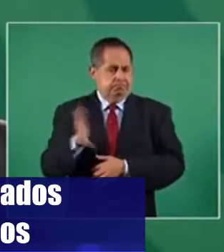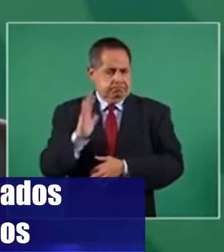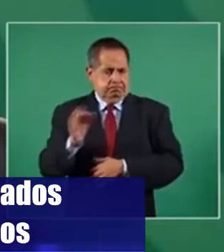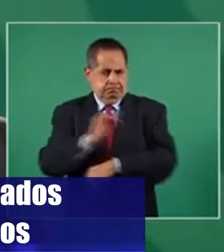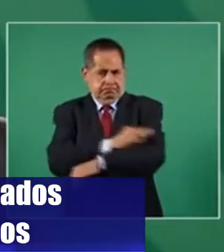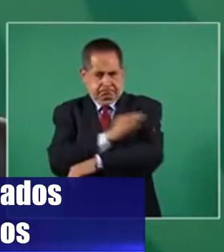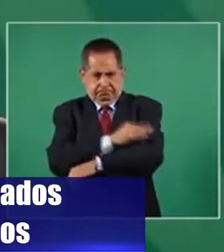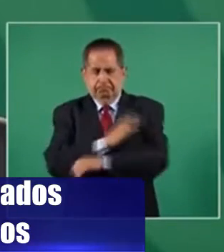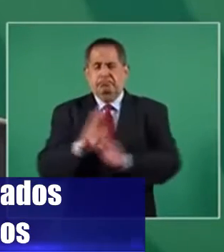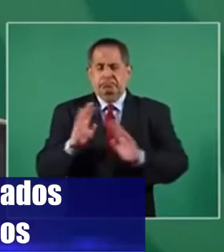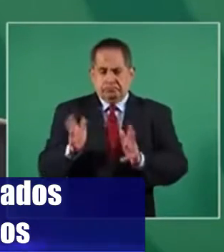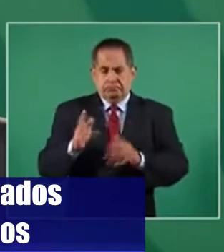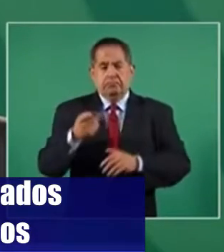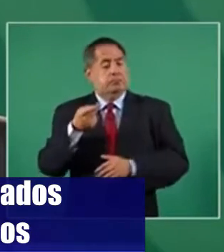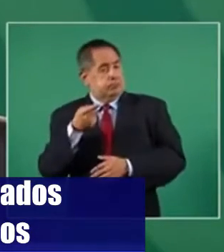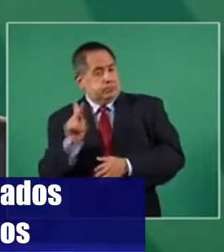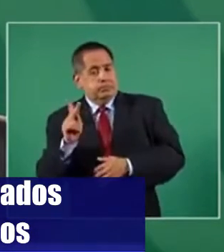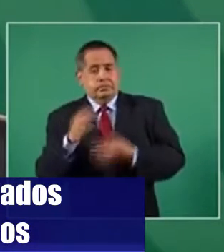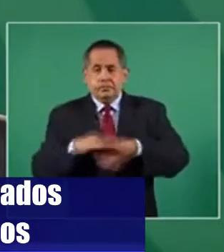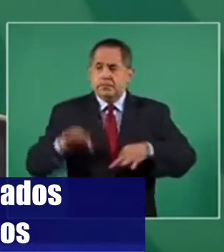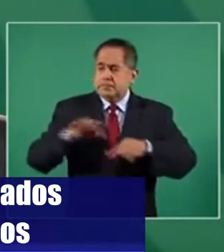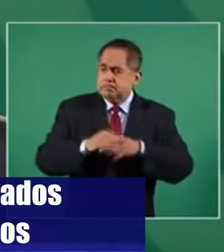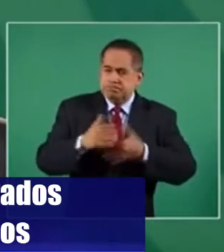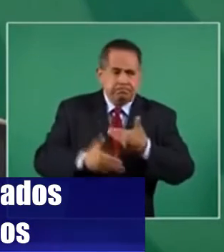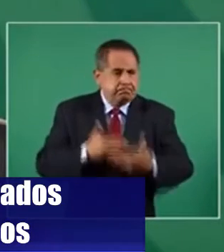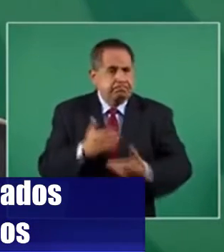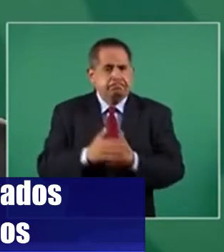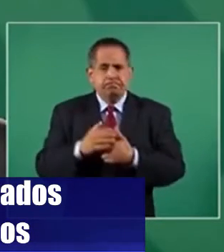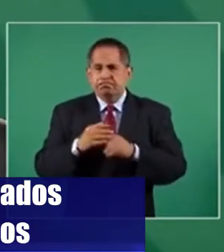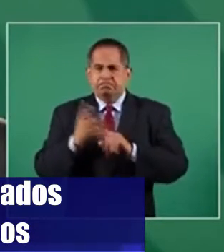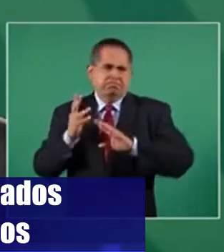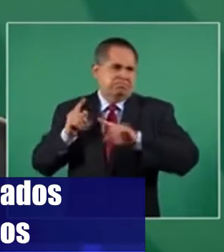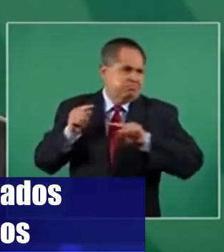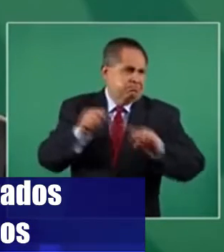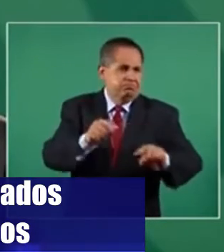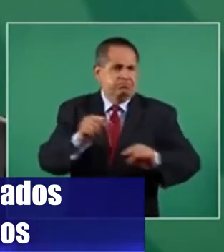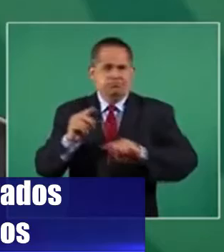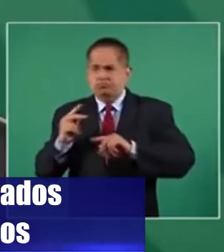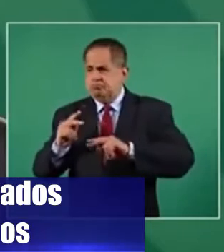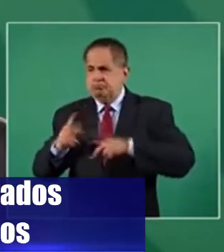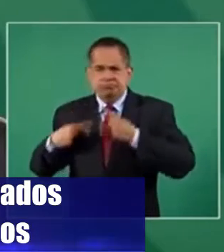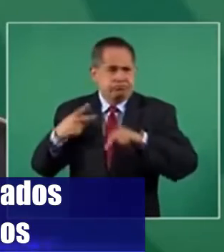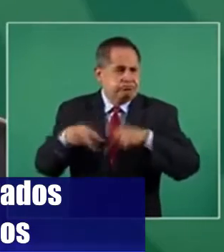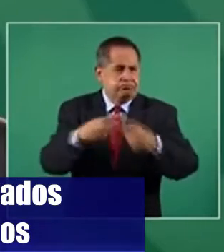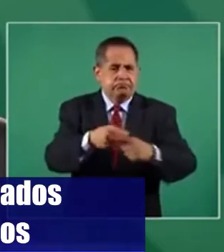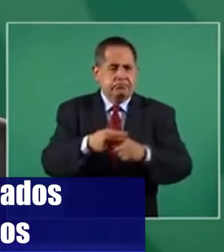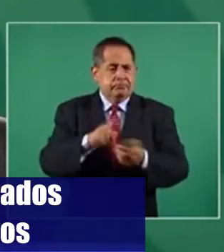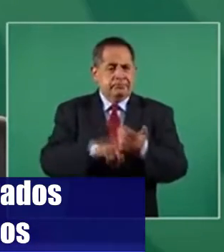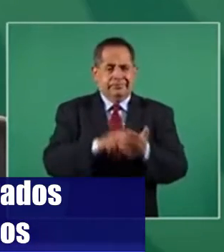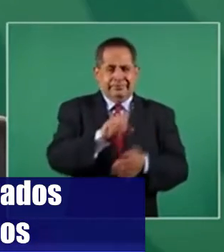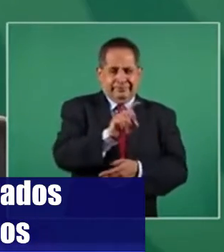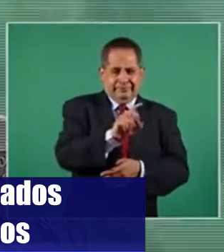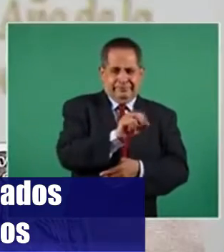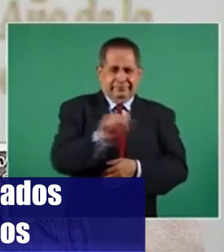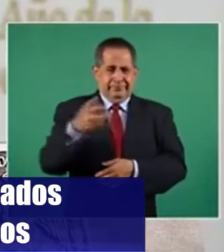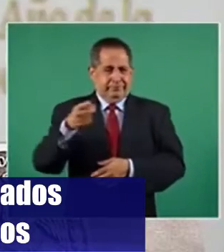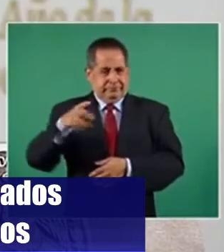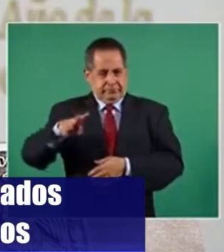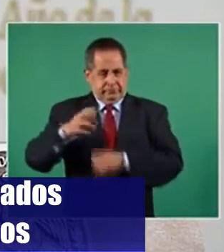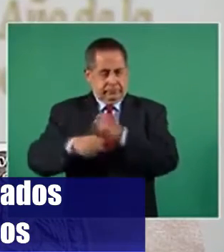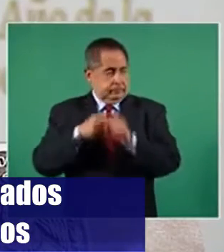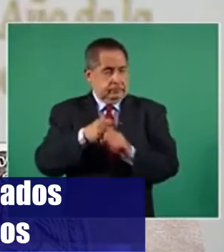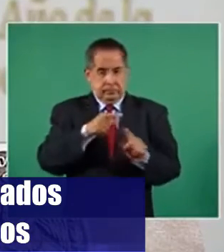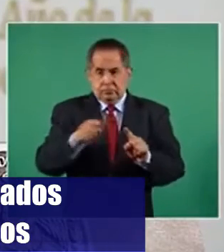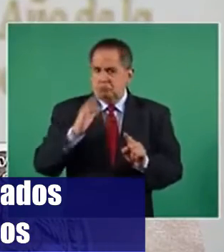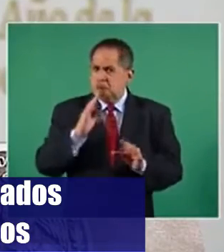Es muy importante que con el entusiasmo con el que han acudido las personas de 30 a 39 años y